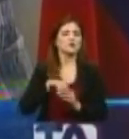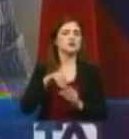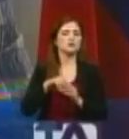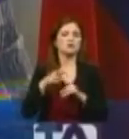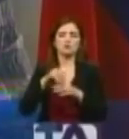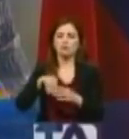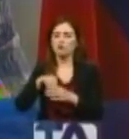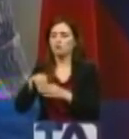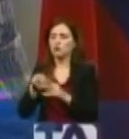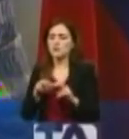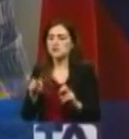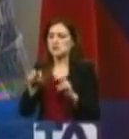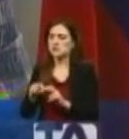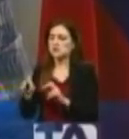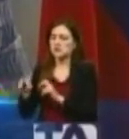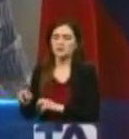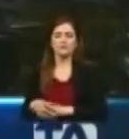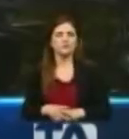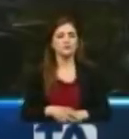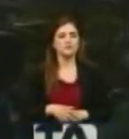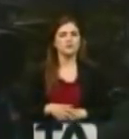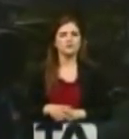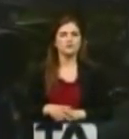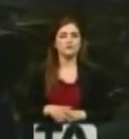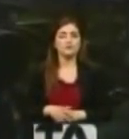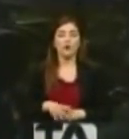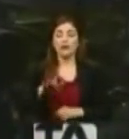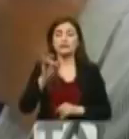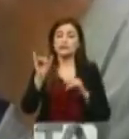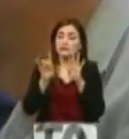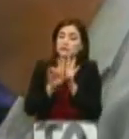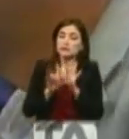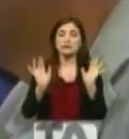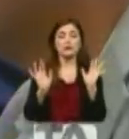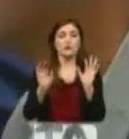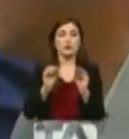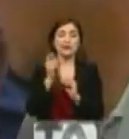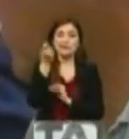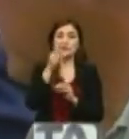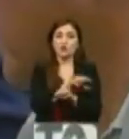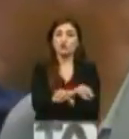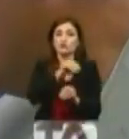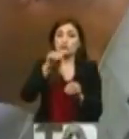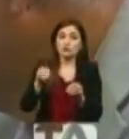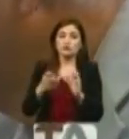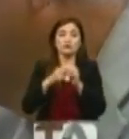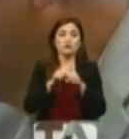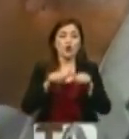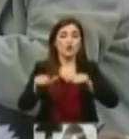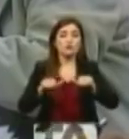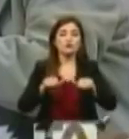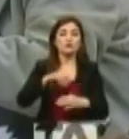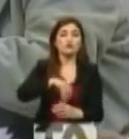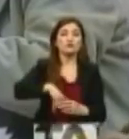otros fondos que no estén en este momento considerados. Si se determinan ilegalidades en el traspaso y problemas en la administración de